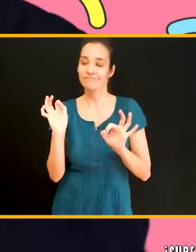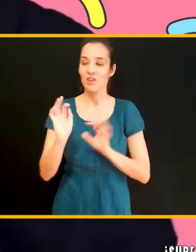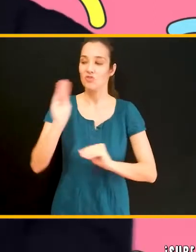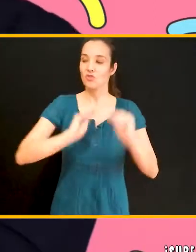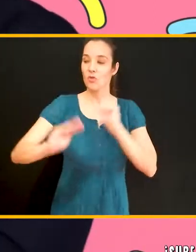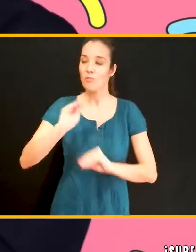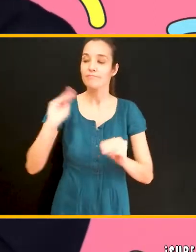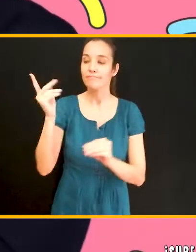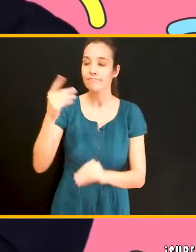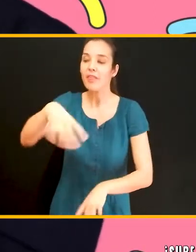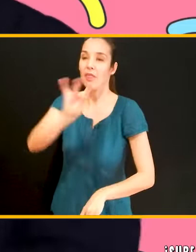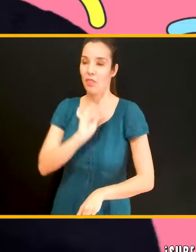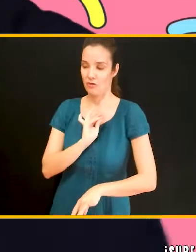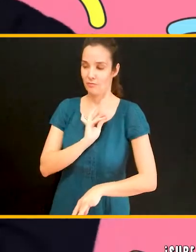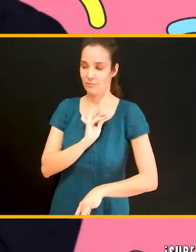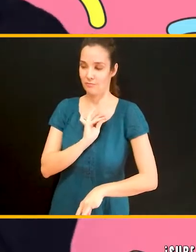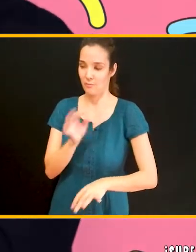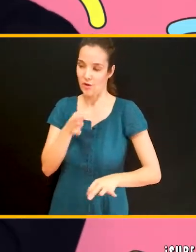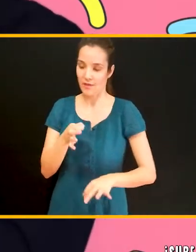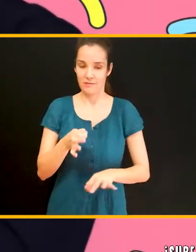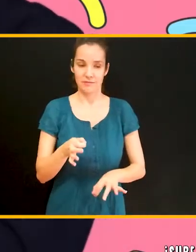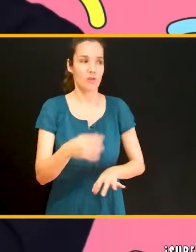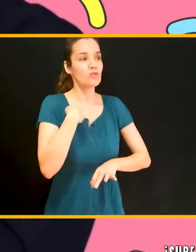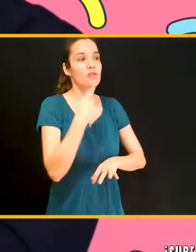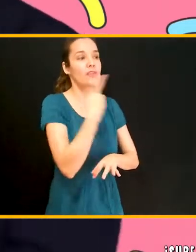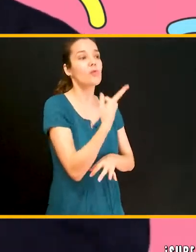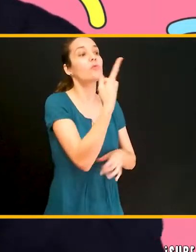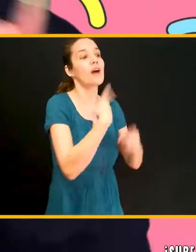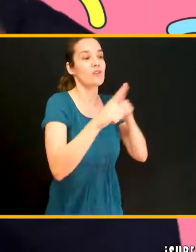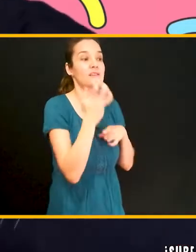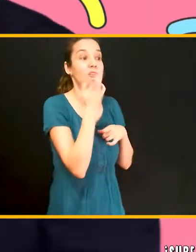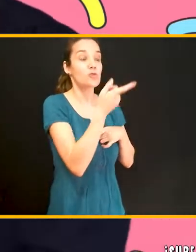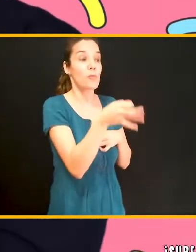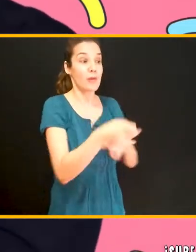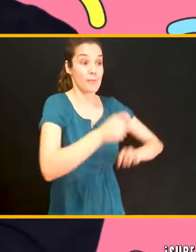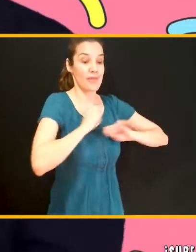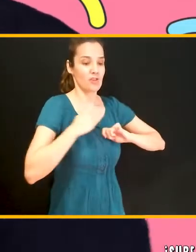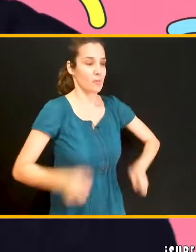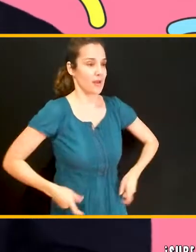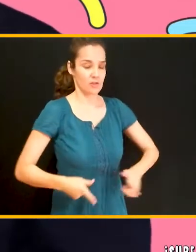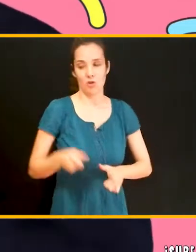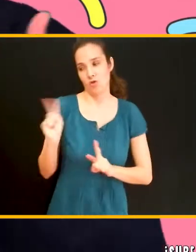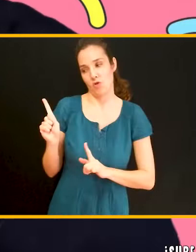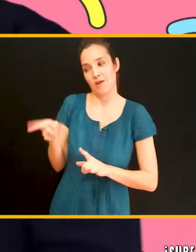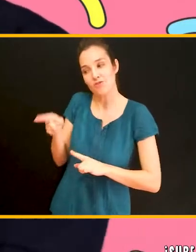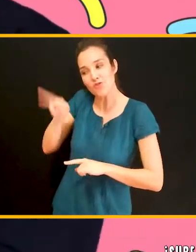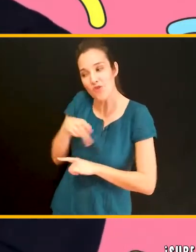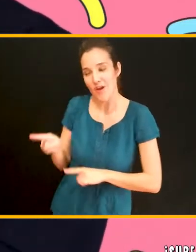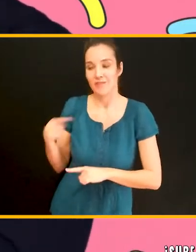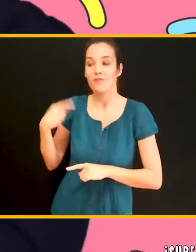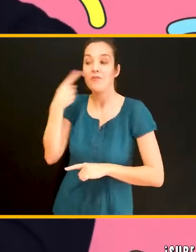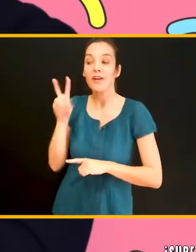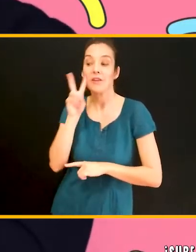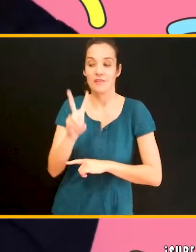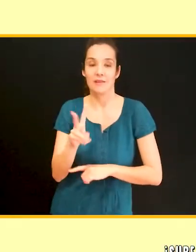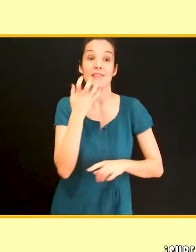monedas. Sí, yo te predigo una cosa. ¿El qué? Que si me dan las monedas me las gasto. Sí, pero eso no va a ser. ¿Cómo que no? No, fíjate que lo vas a ver. Y si